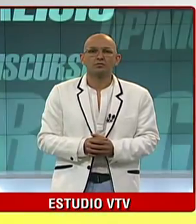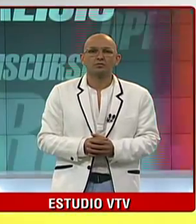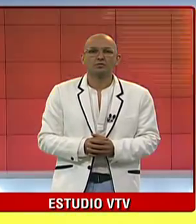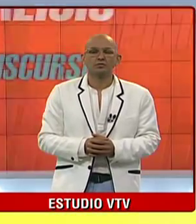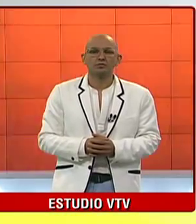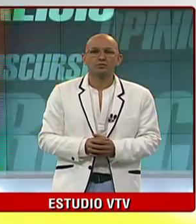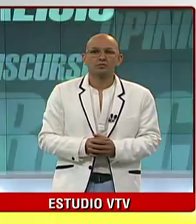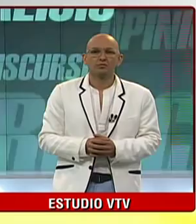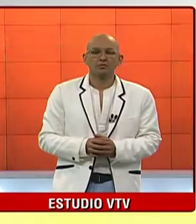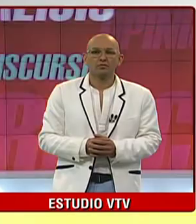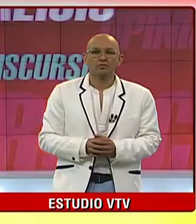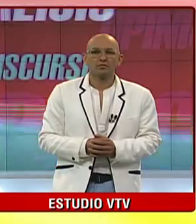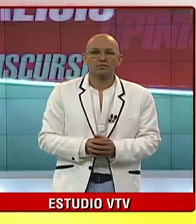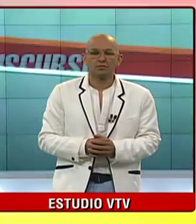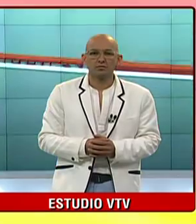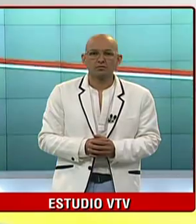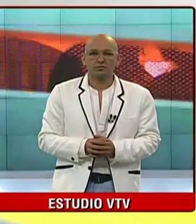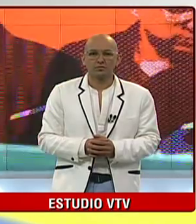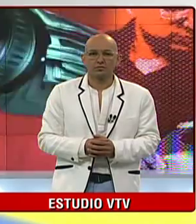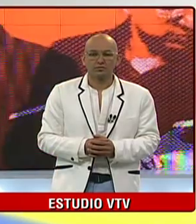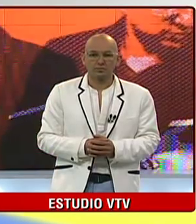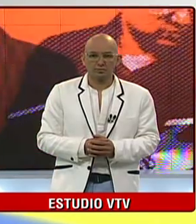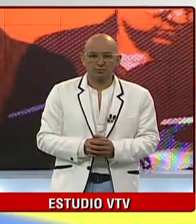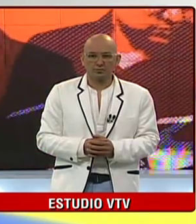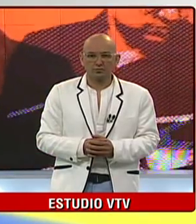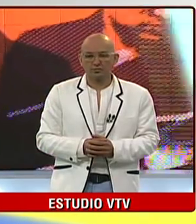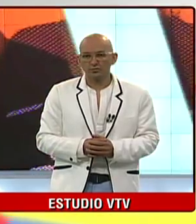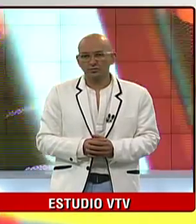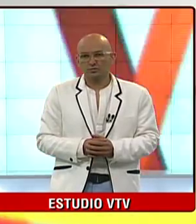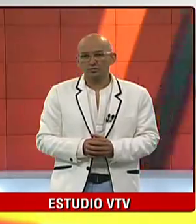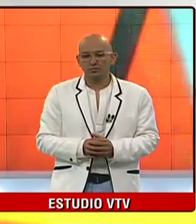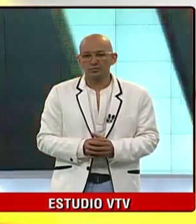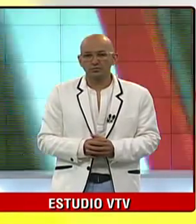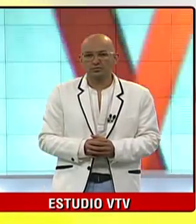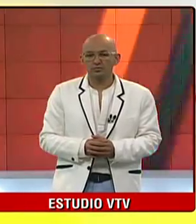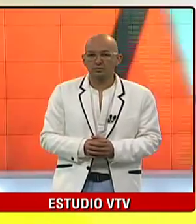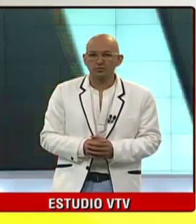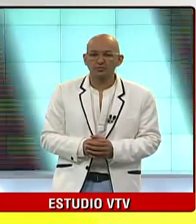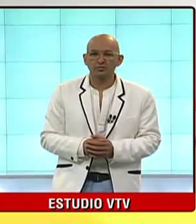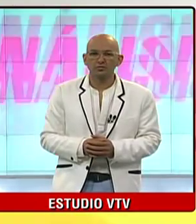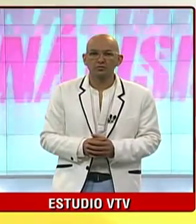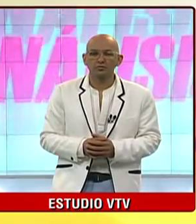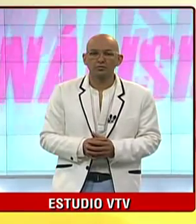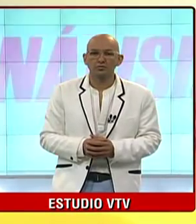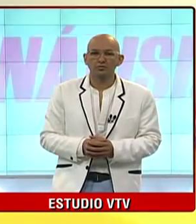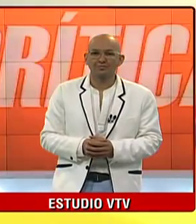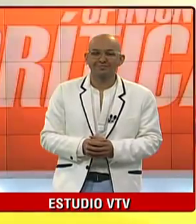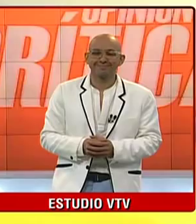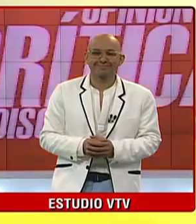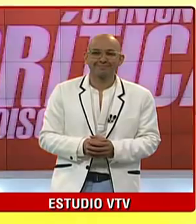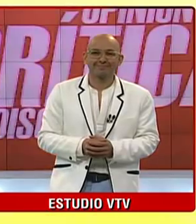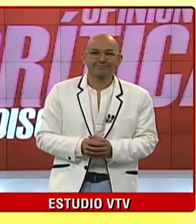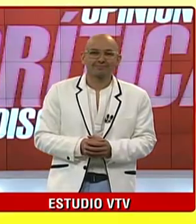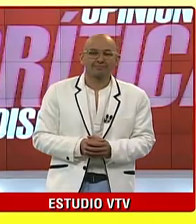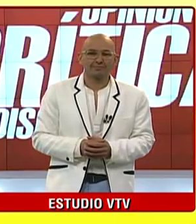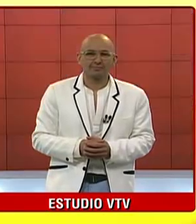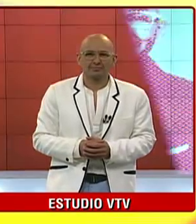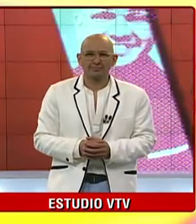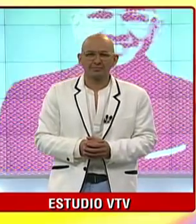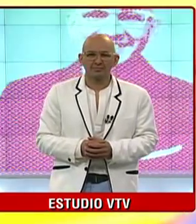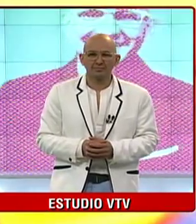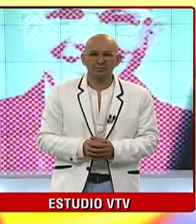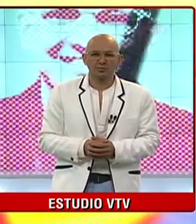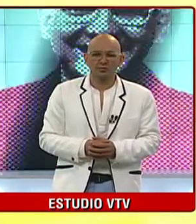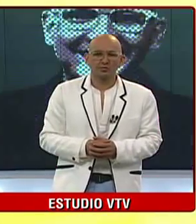Por eso llama mucho la atención, Miguel Ángel, como el New York Times, Wall Street